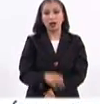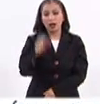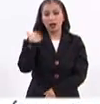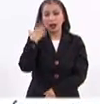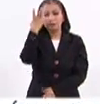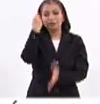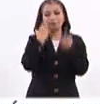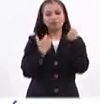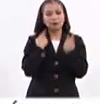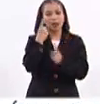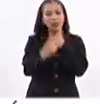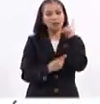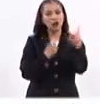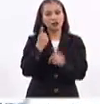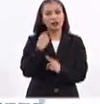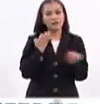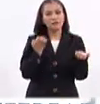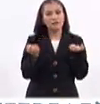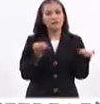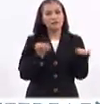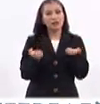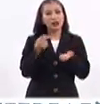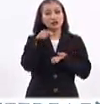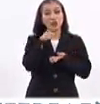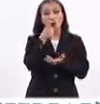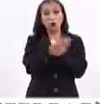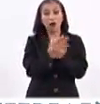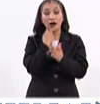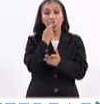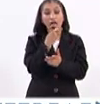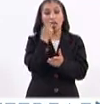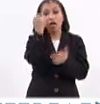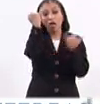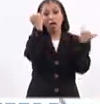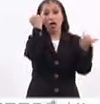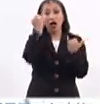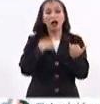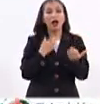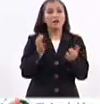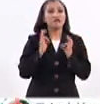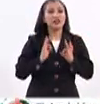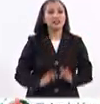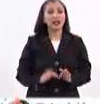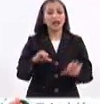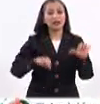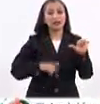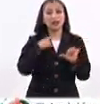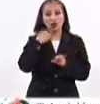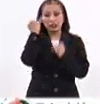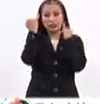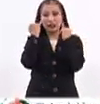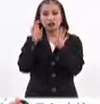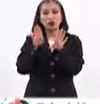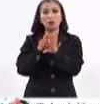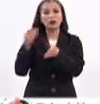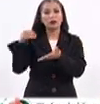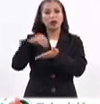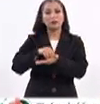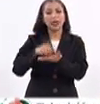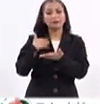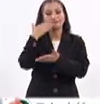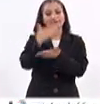cultura física y deportes permite que el tema no quede únicamente en una noción activación física, sino en estrategias que